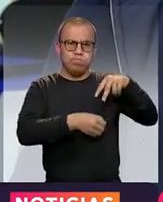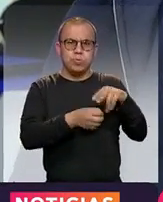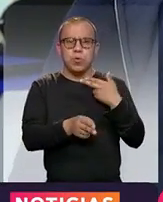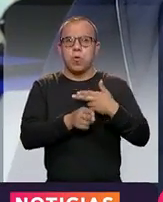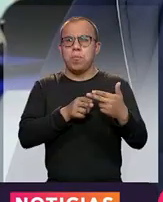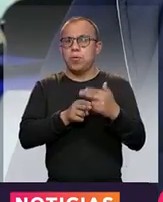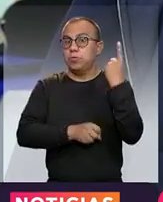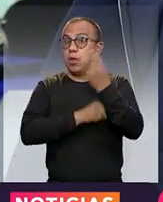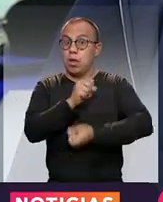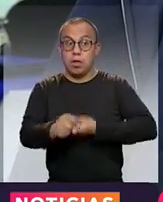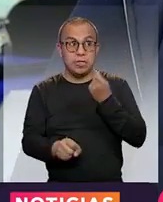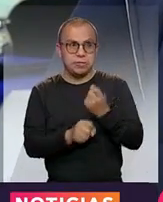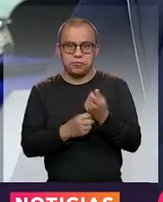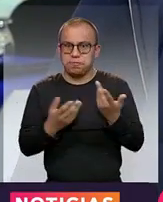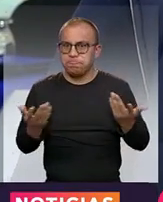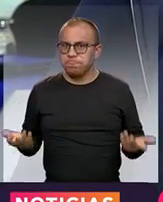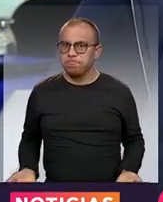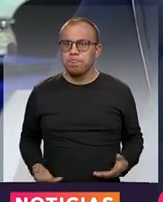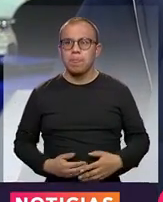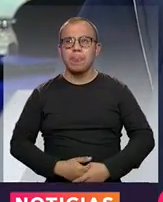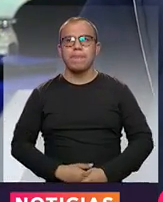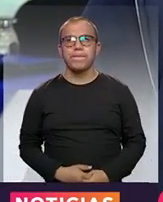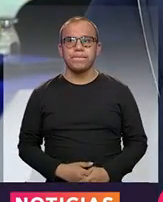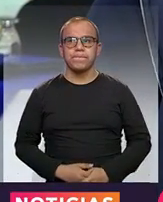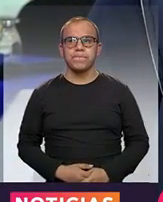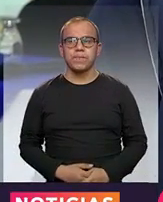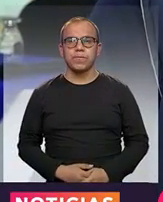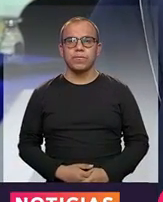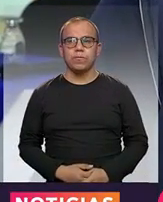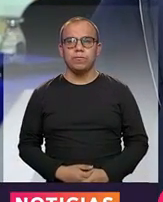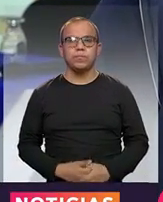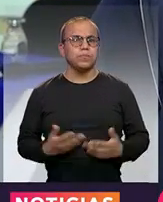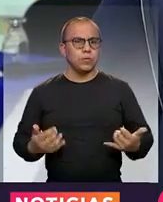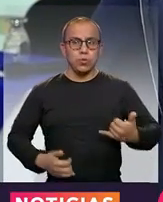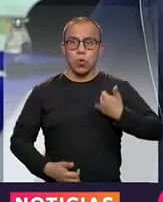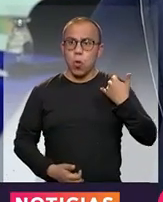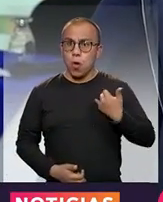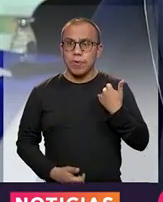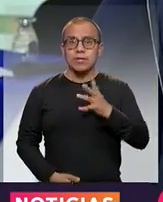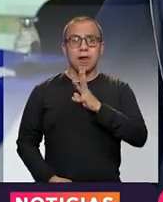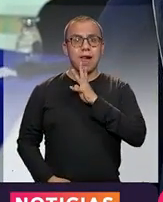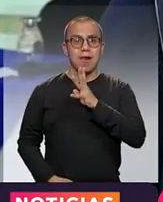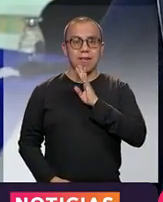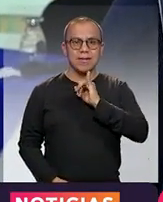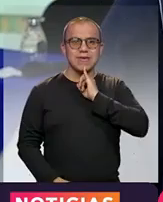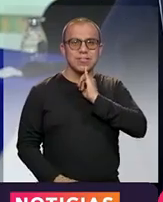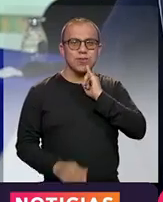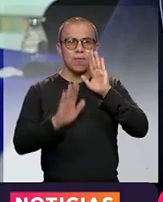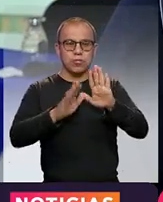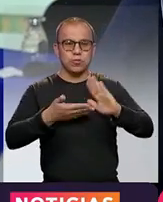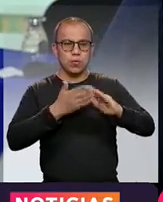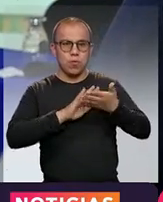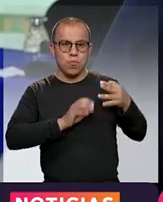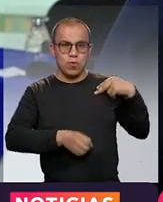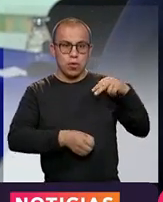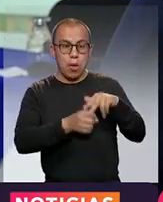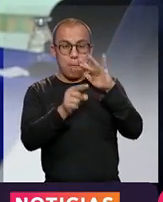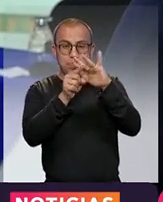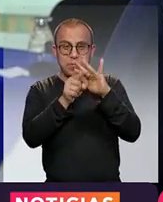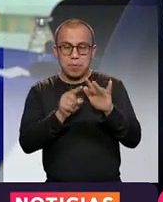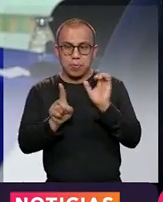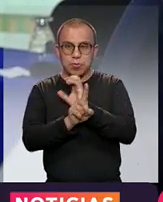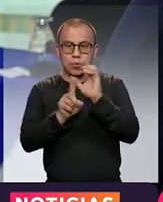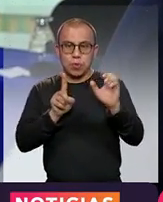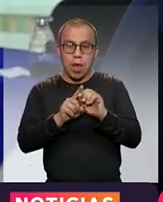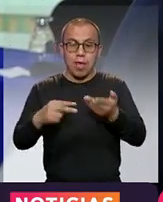pocos años no podemos, seguramente no habrán jóvenes que hablen el idioma, no habrán jóvenes que practiquen la cultura, que practiquen